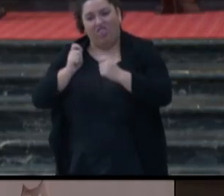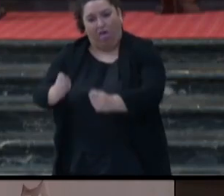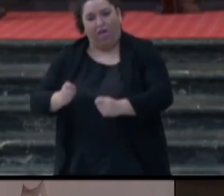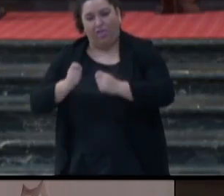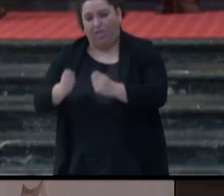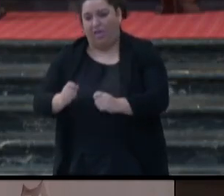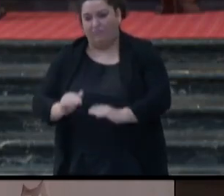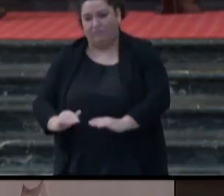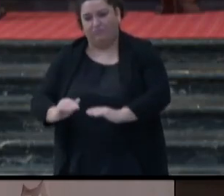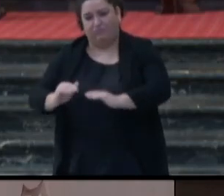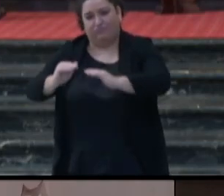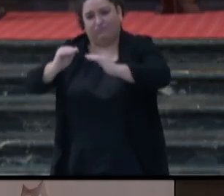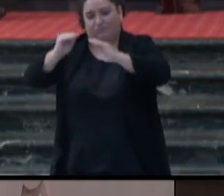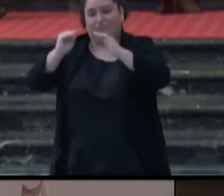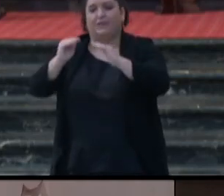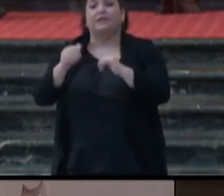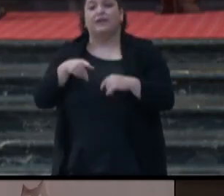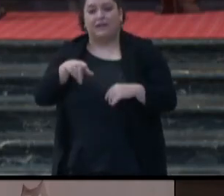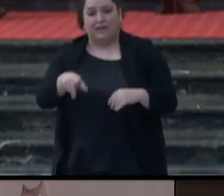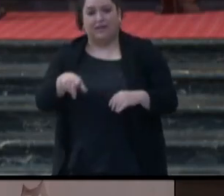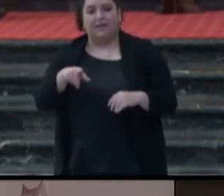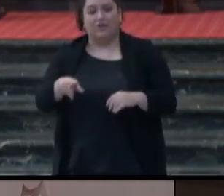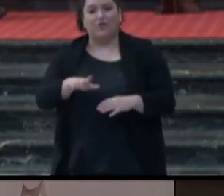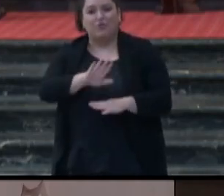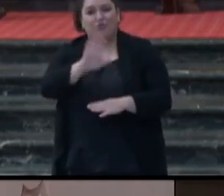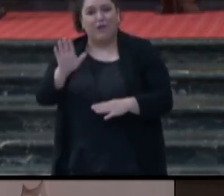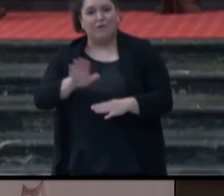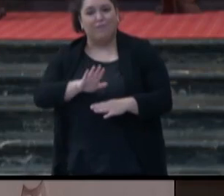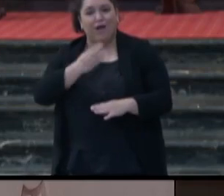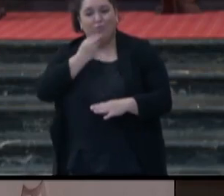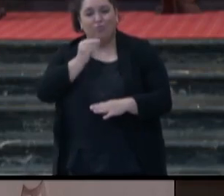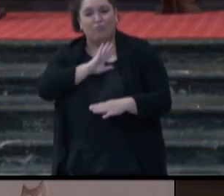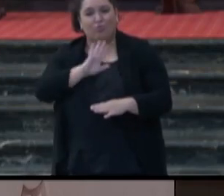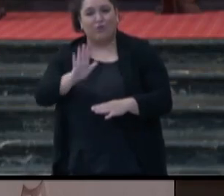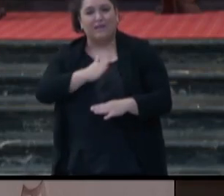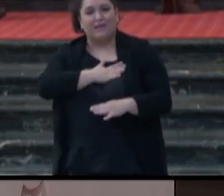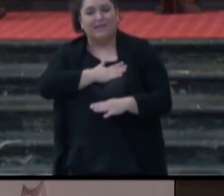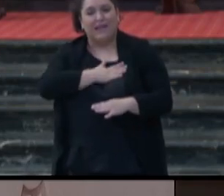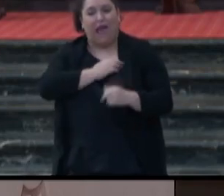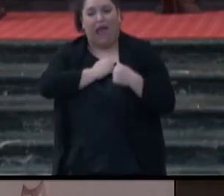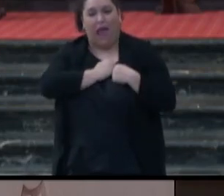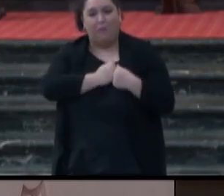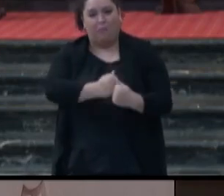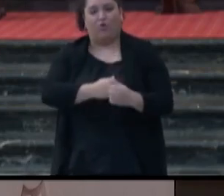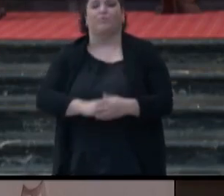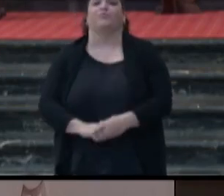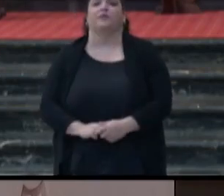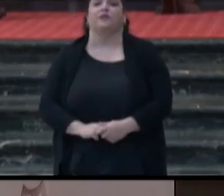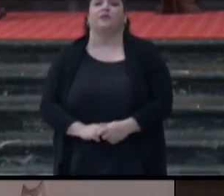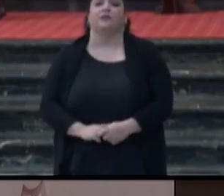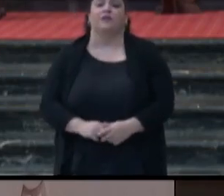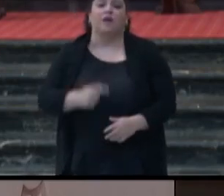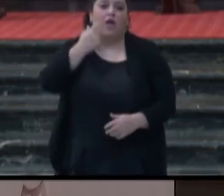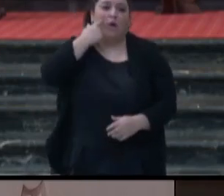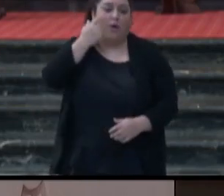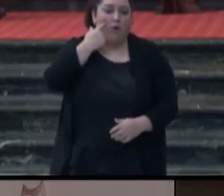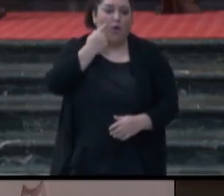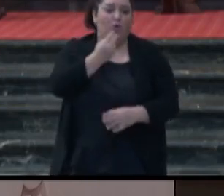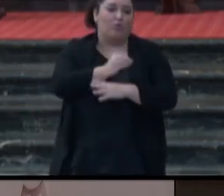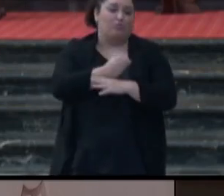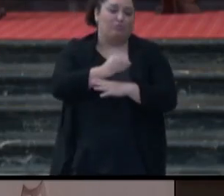gratuitamente Esa es una imagen muy bonita del Amor Cuando vemos un niño pequeño que necesita